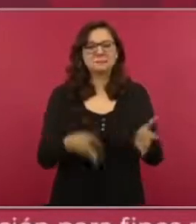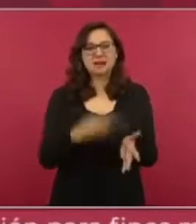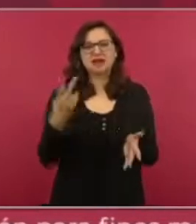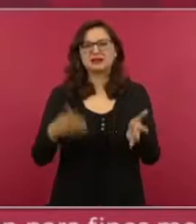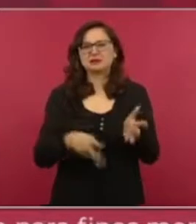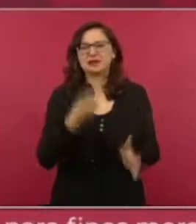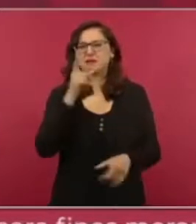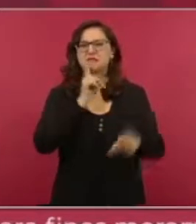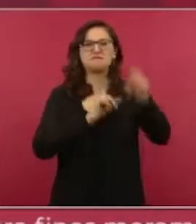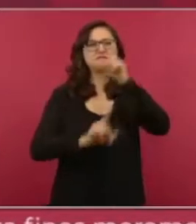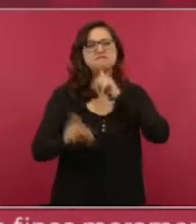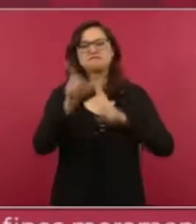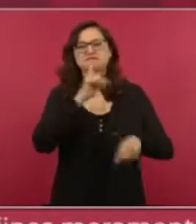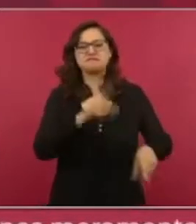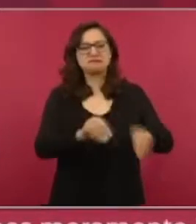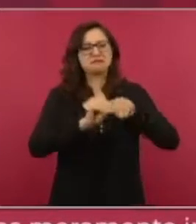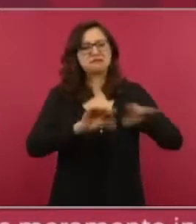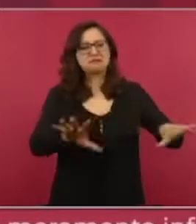permanente.